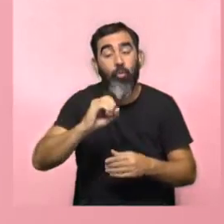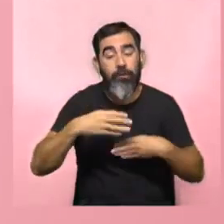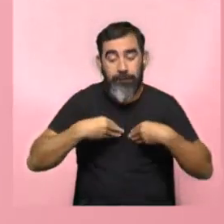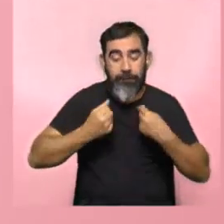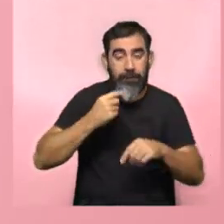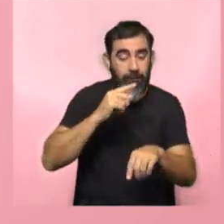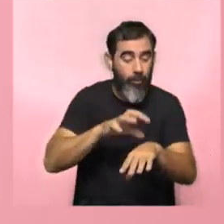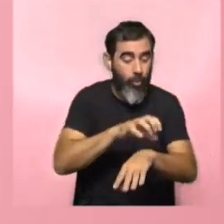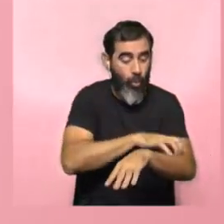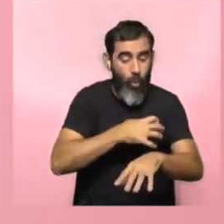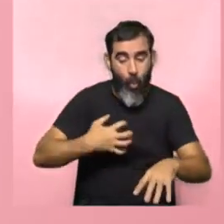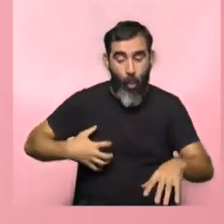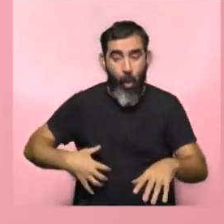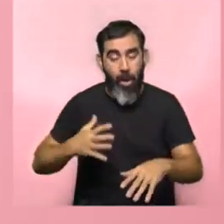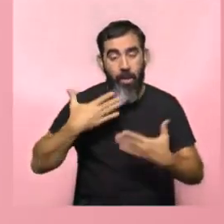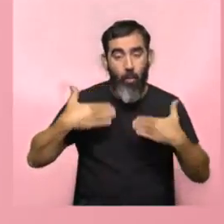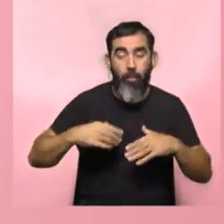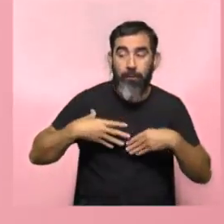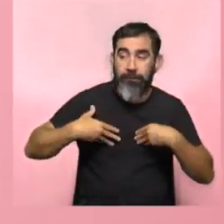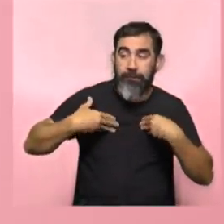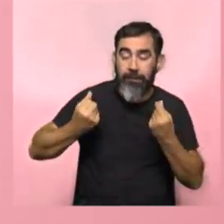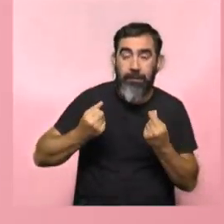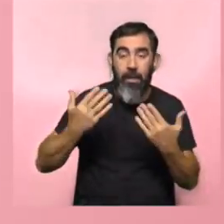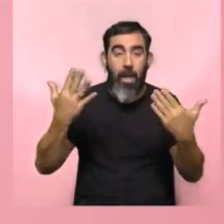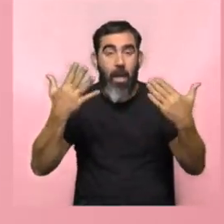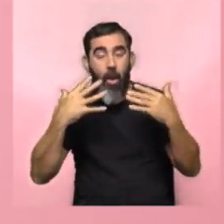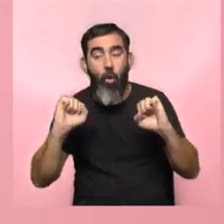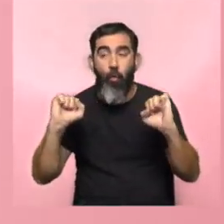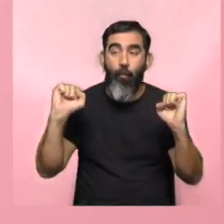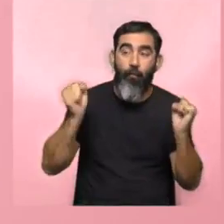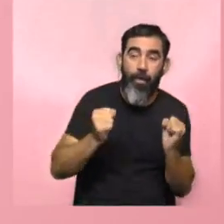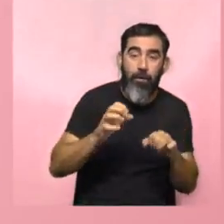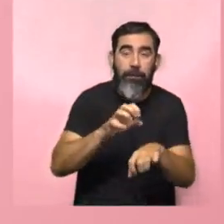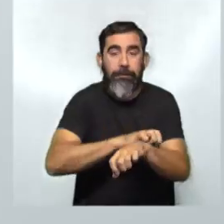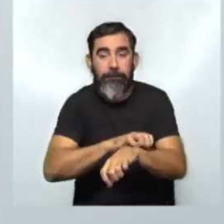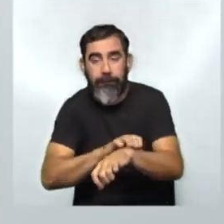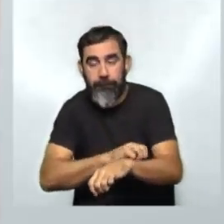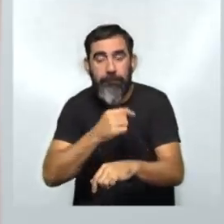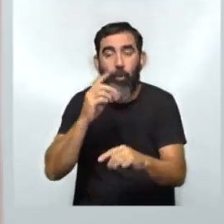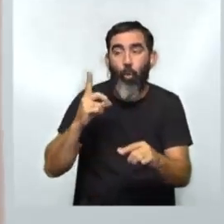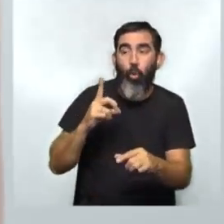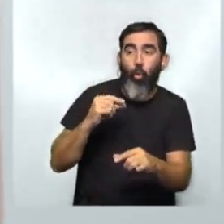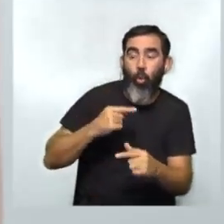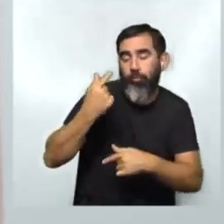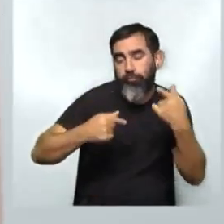distintas partes del cuerpo por los cuales podemos sentir temperatura, irritación, picazón, dolor.